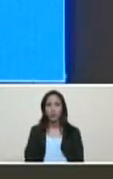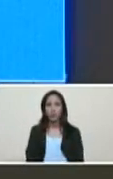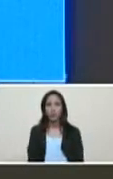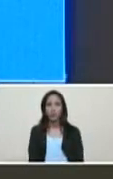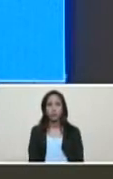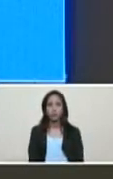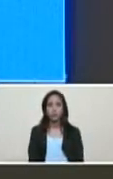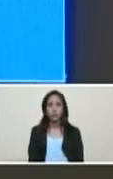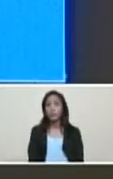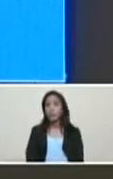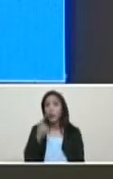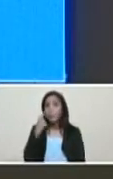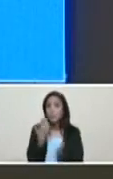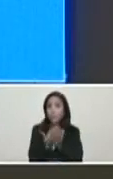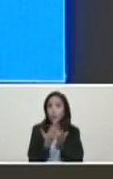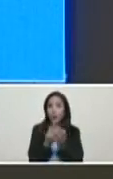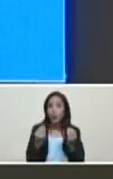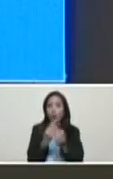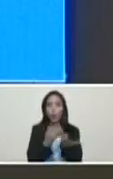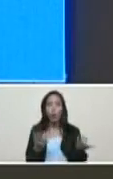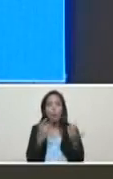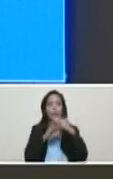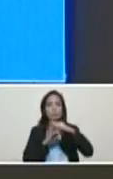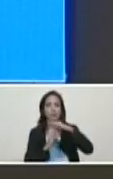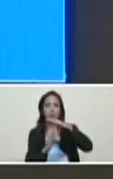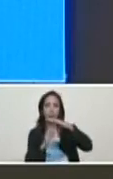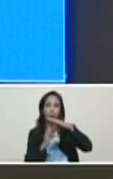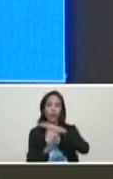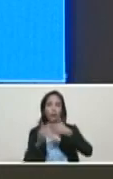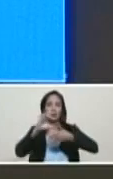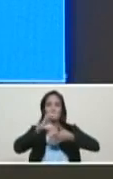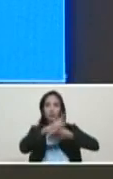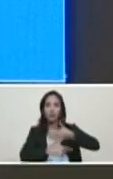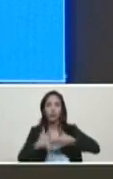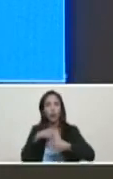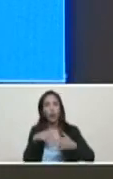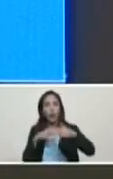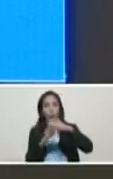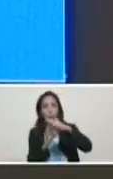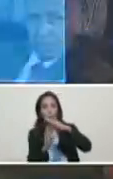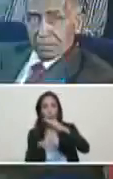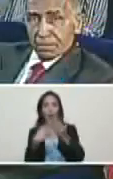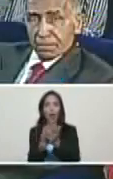Miren el trato que le están dando a la caravana migratoria de Centroamérica que va hacia Estados Unidos,